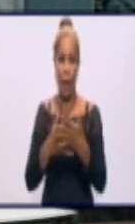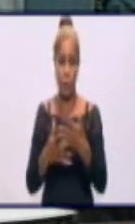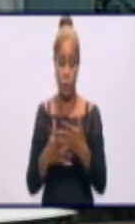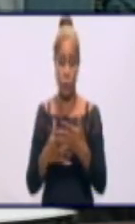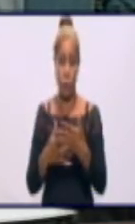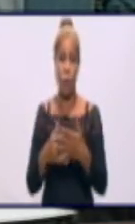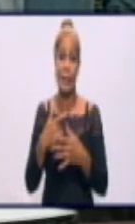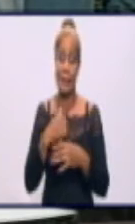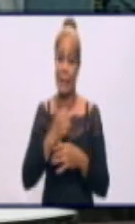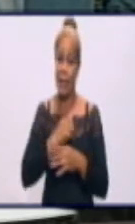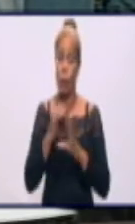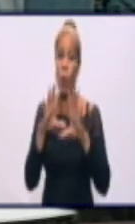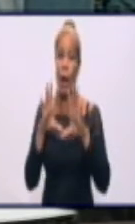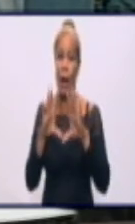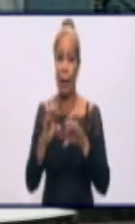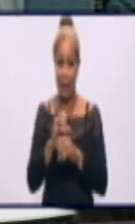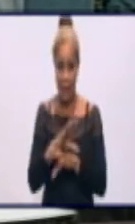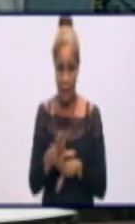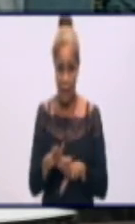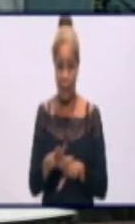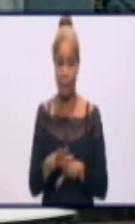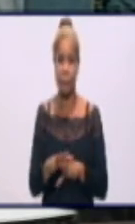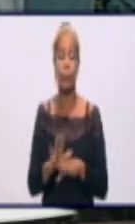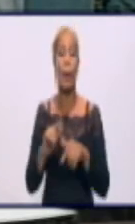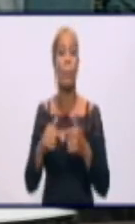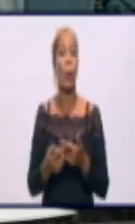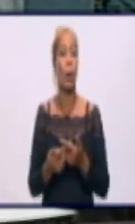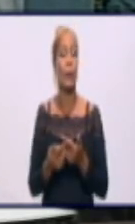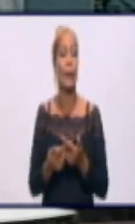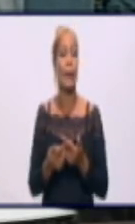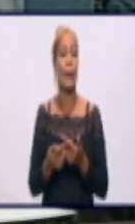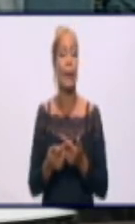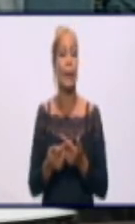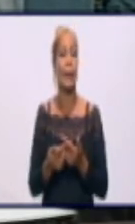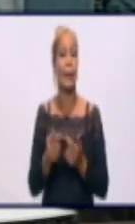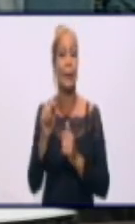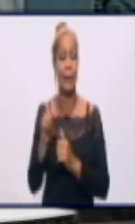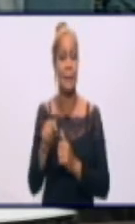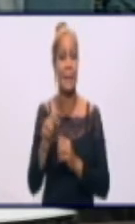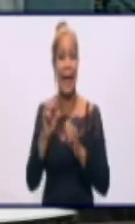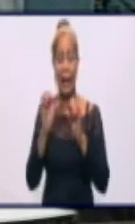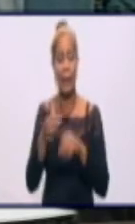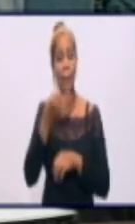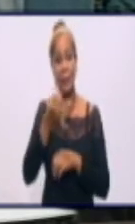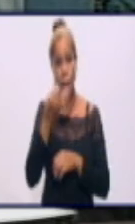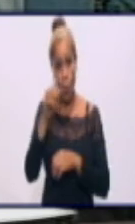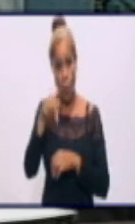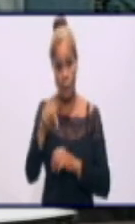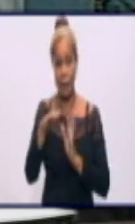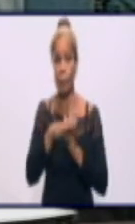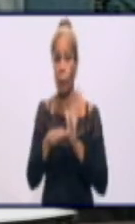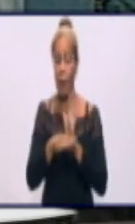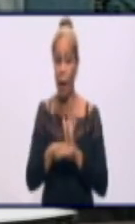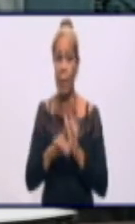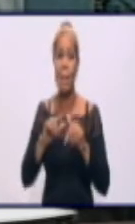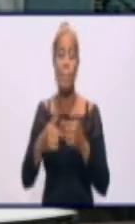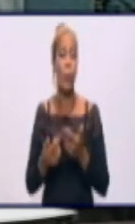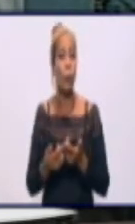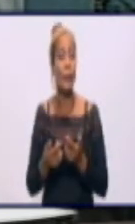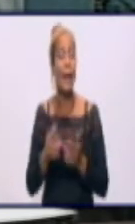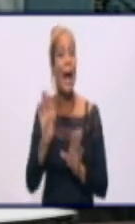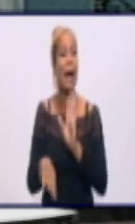este televidente que se explicó en el programa por el especialista de la Unión Eléctrica que como es muy dinámica la situación de generación